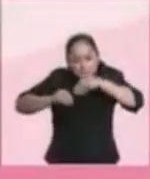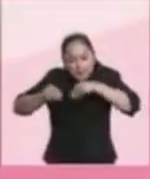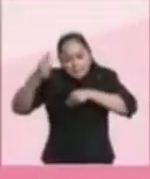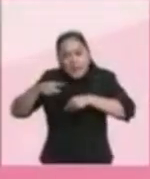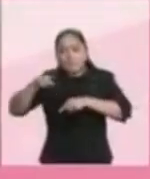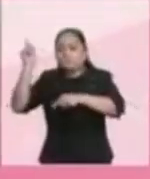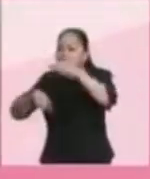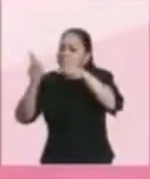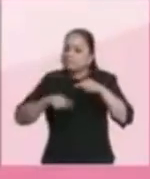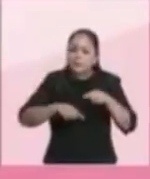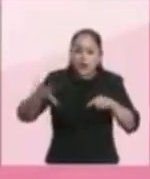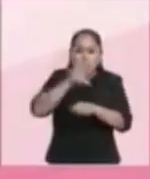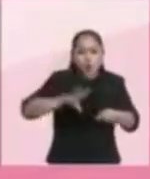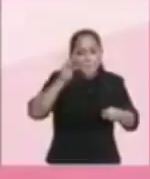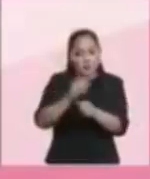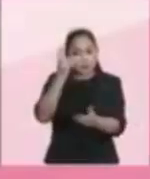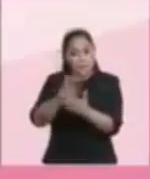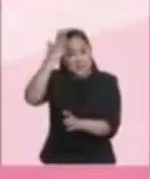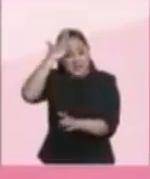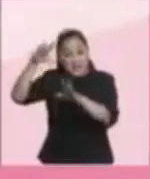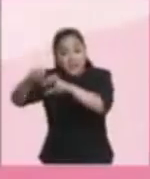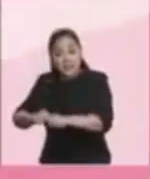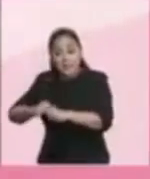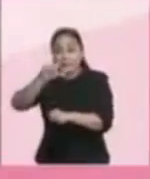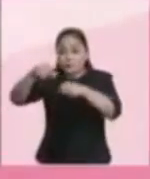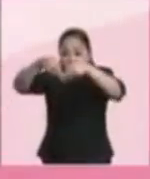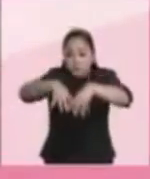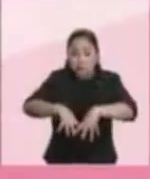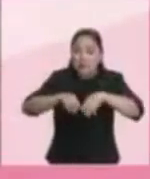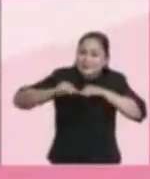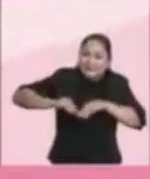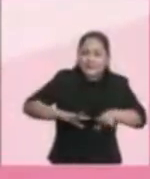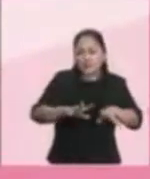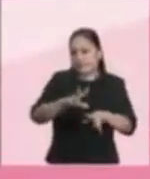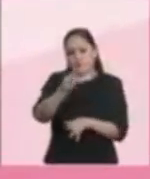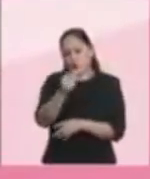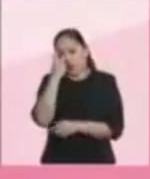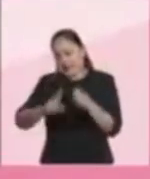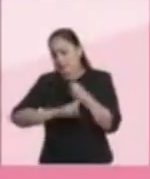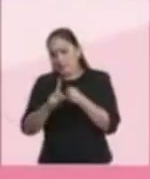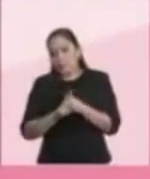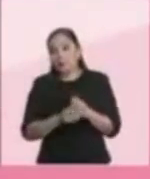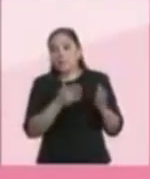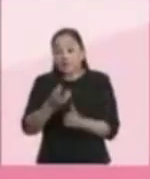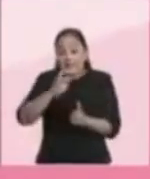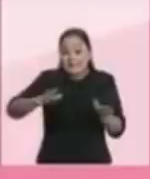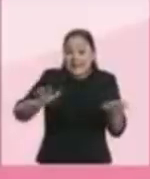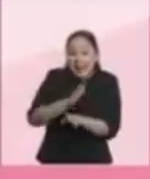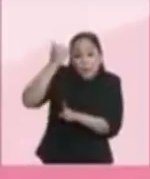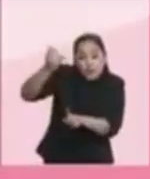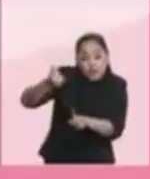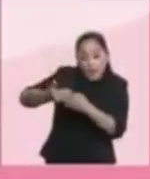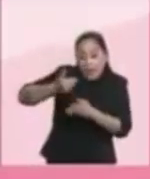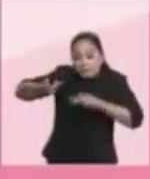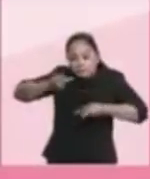desmantelar y no solo estar deteniendo a las cabezas del crimen organizado. Eso es fundamental, y con ese cambio de estrategia vamos a recuperar la